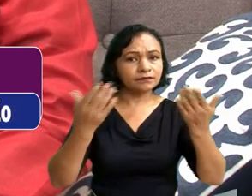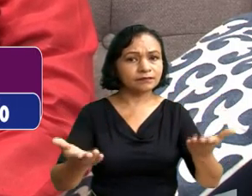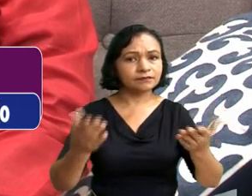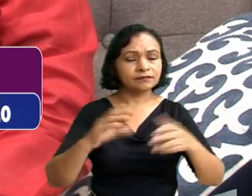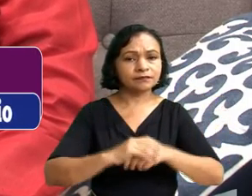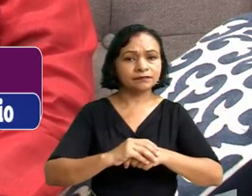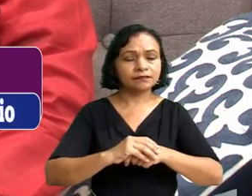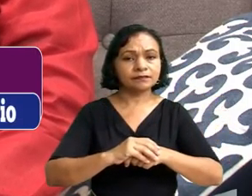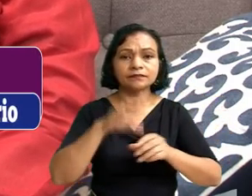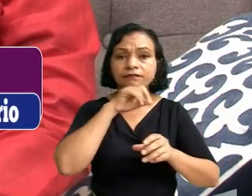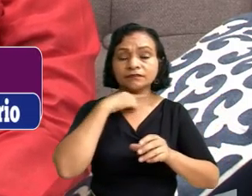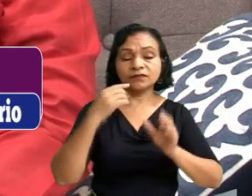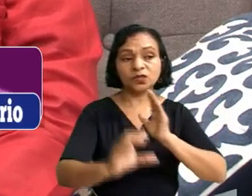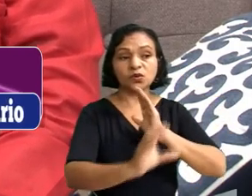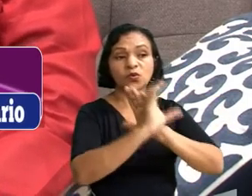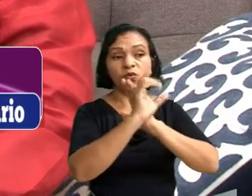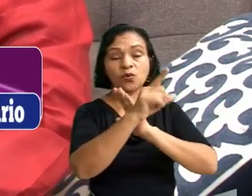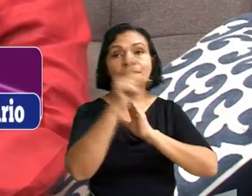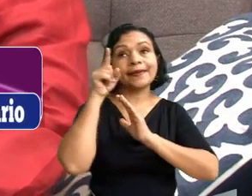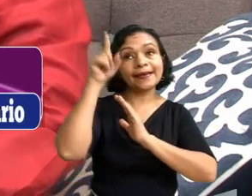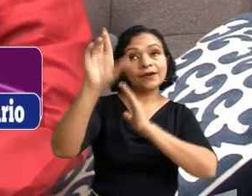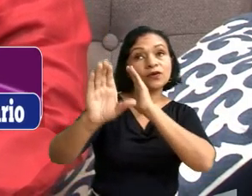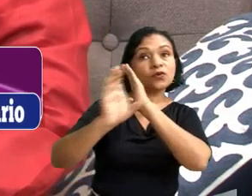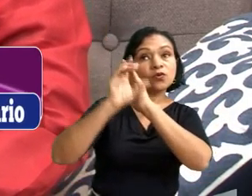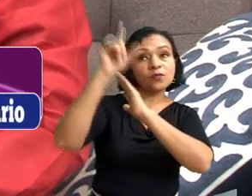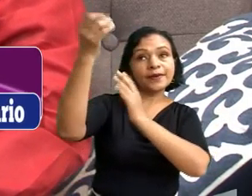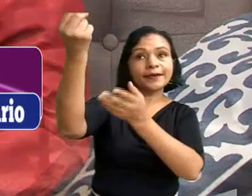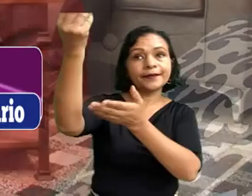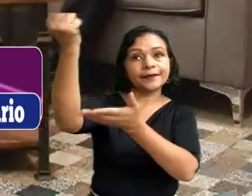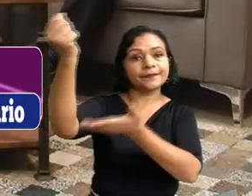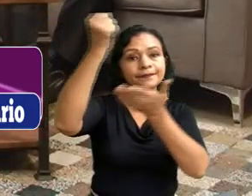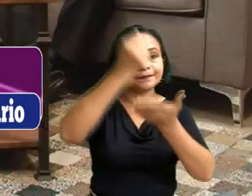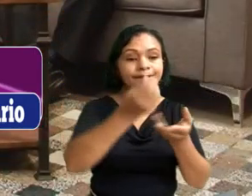si los verdaderos culpables fueron los que financiaron y promovieron